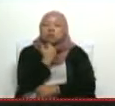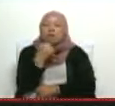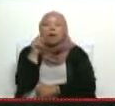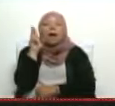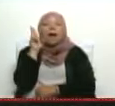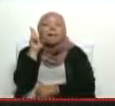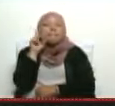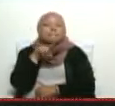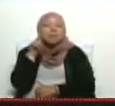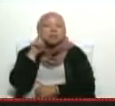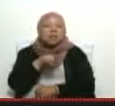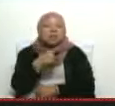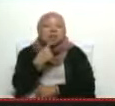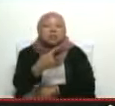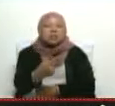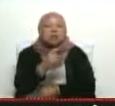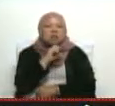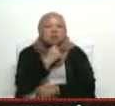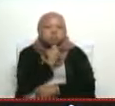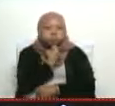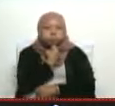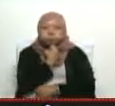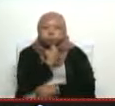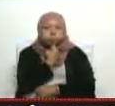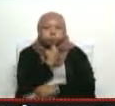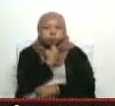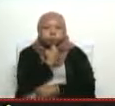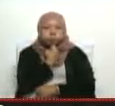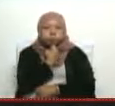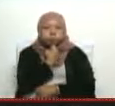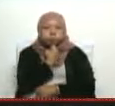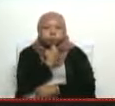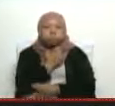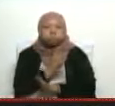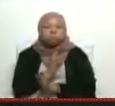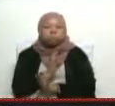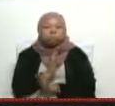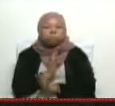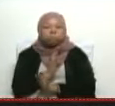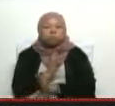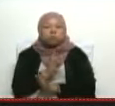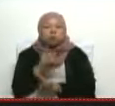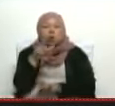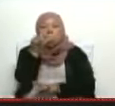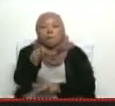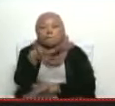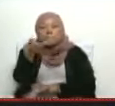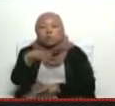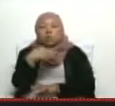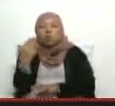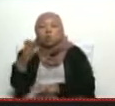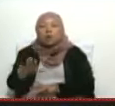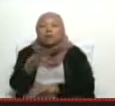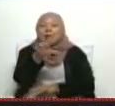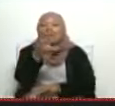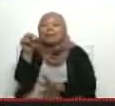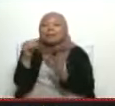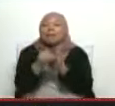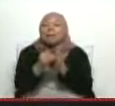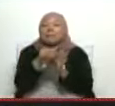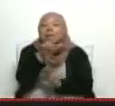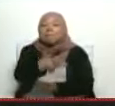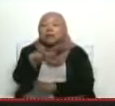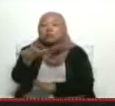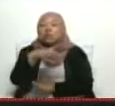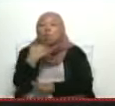mentiras. No dicen nada de la masacre que tiene casi 30.000 muertos